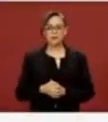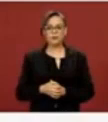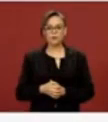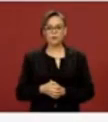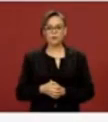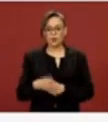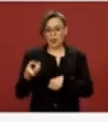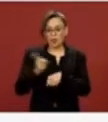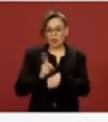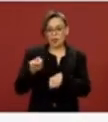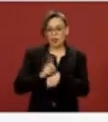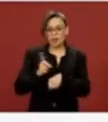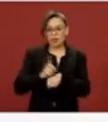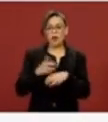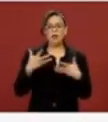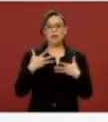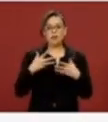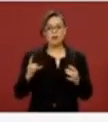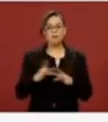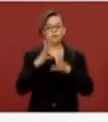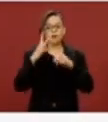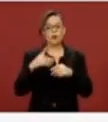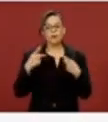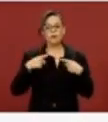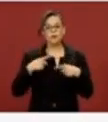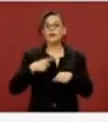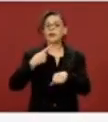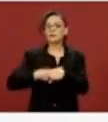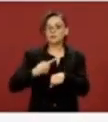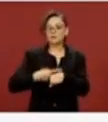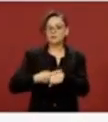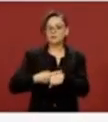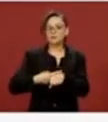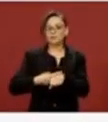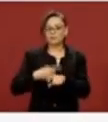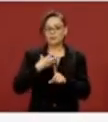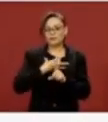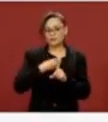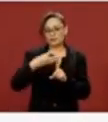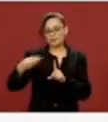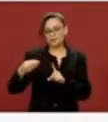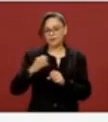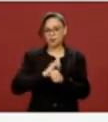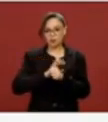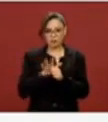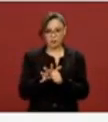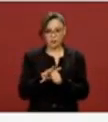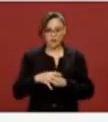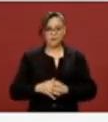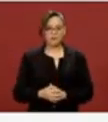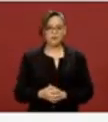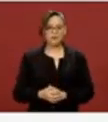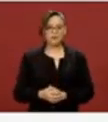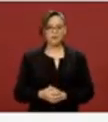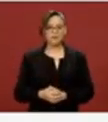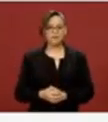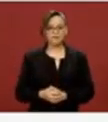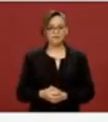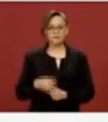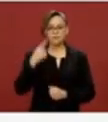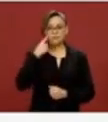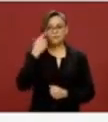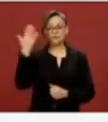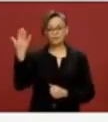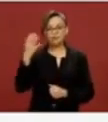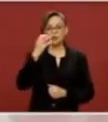En estas gráficas, la cantidad de casos se muestra en esta dirección. Aquí